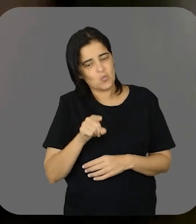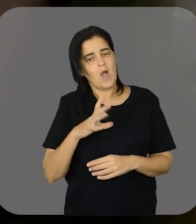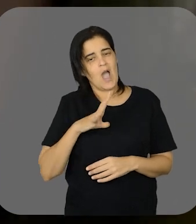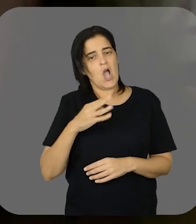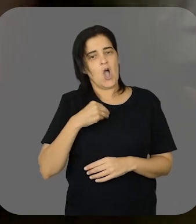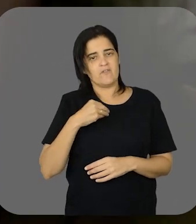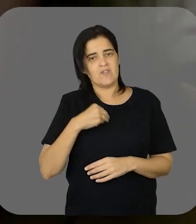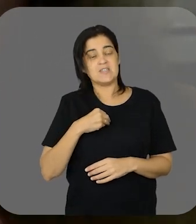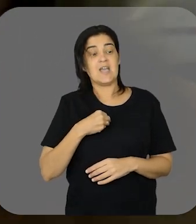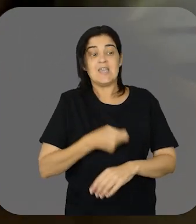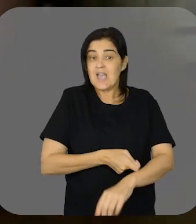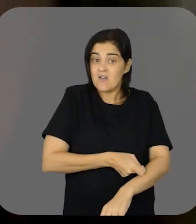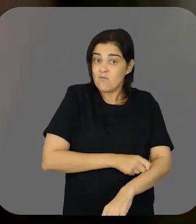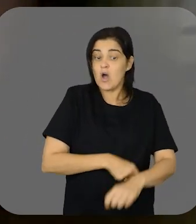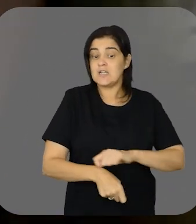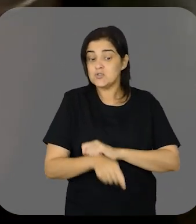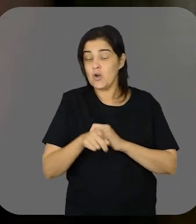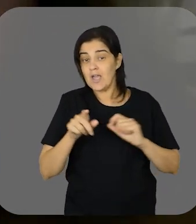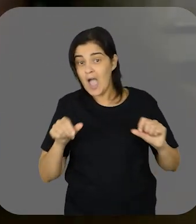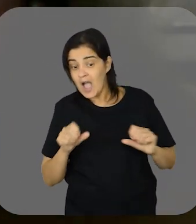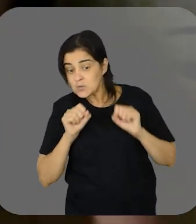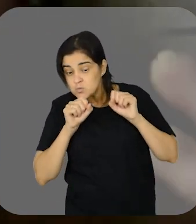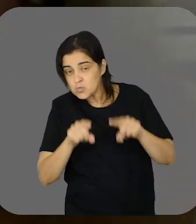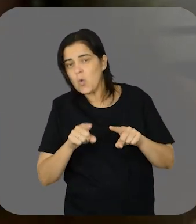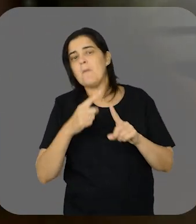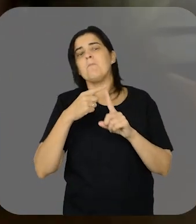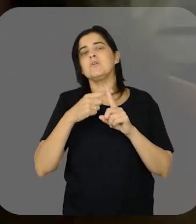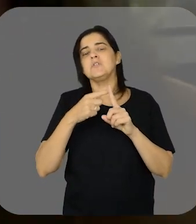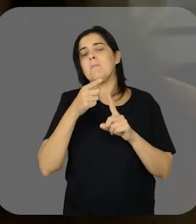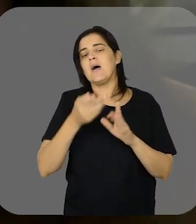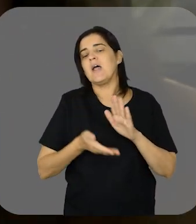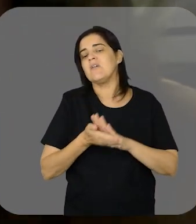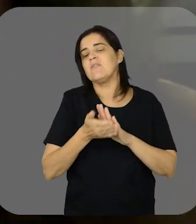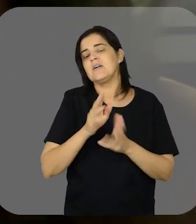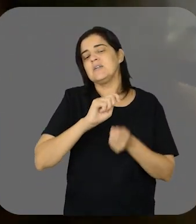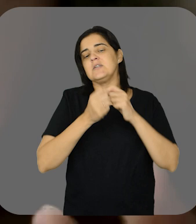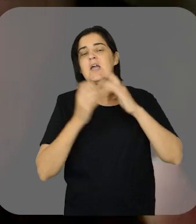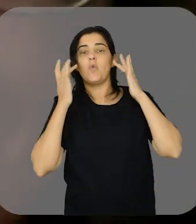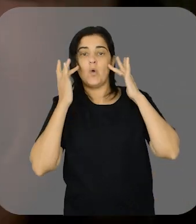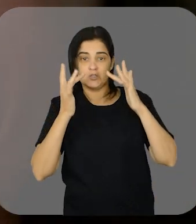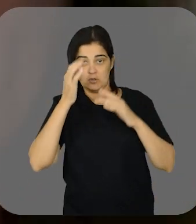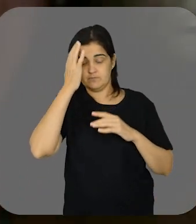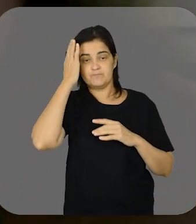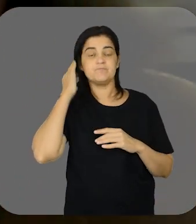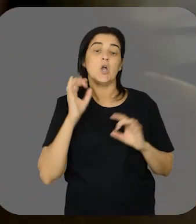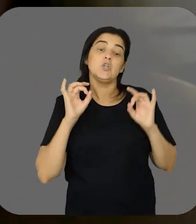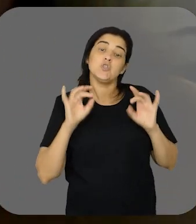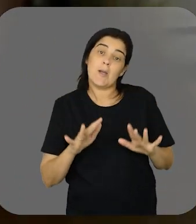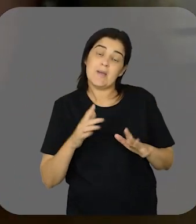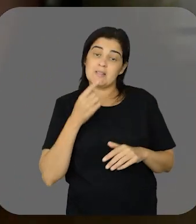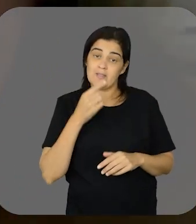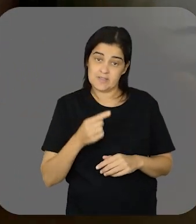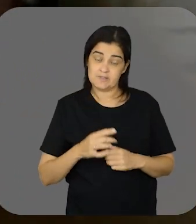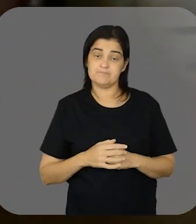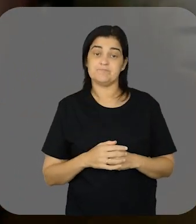y que todo esfuerzo que hagan va a ser positivo para su transformación y su educación. Simplemente decir